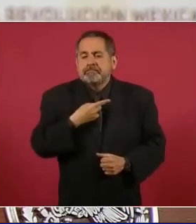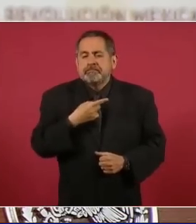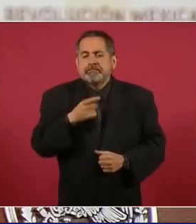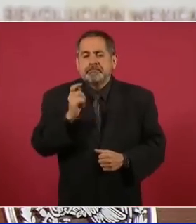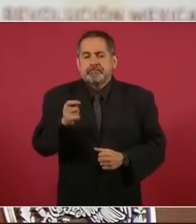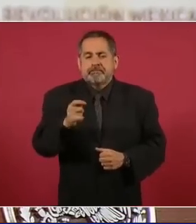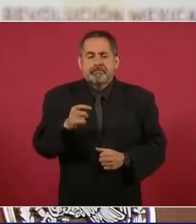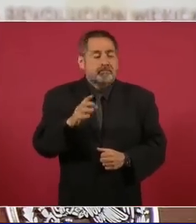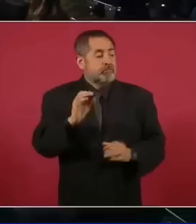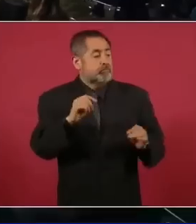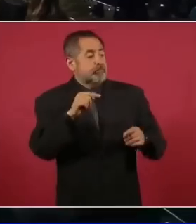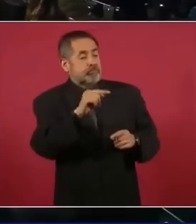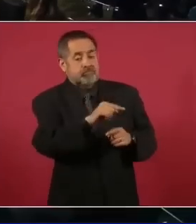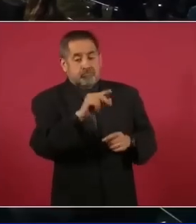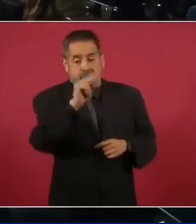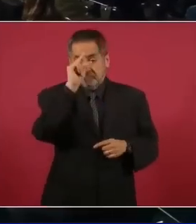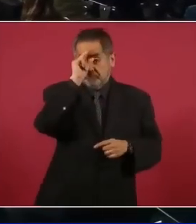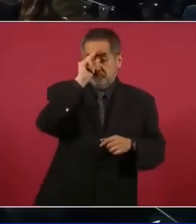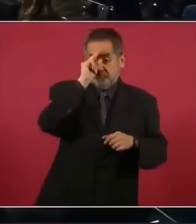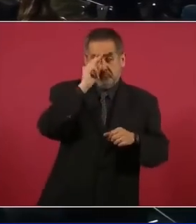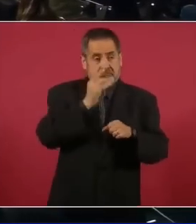o los intelectuales